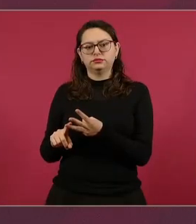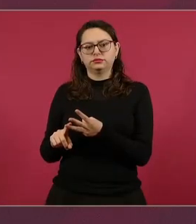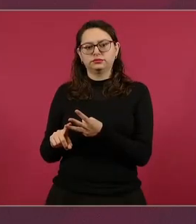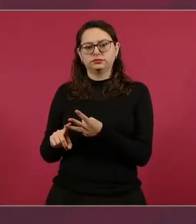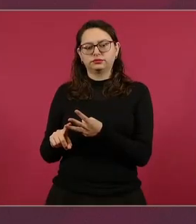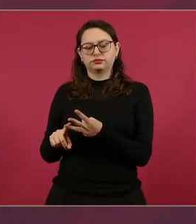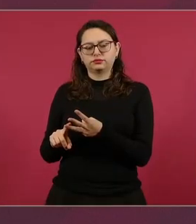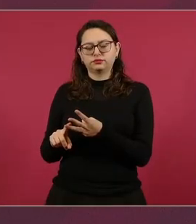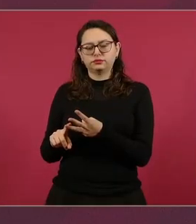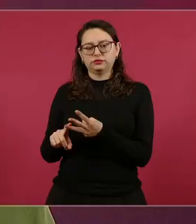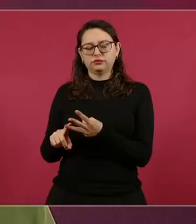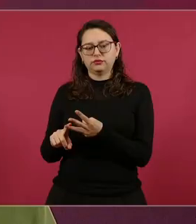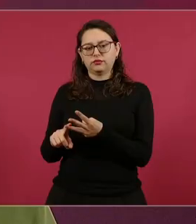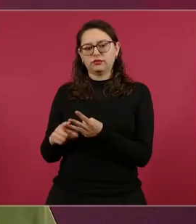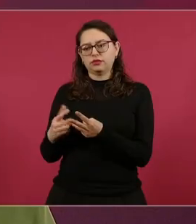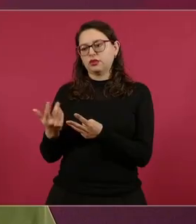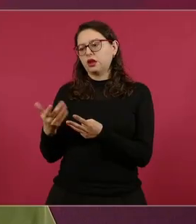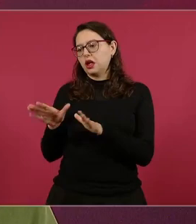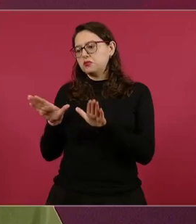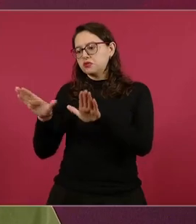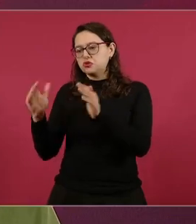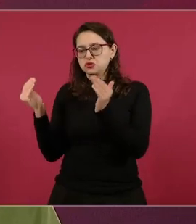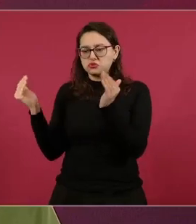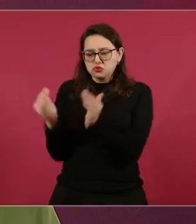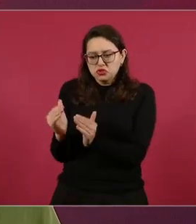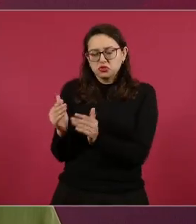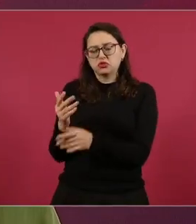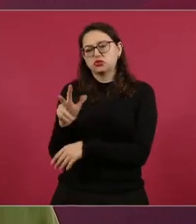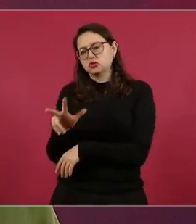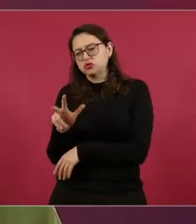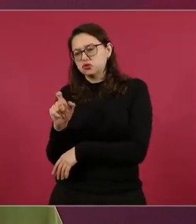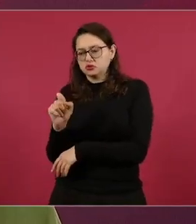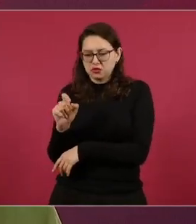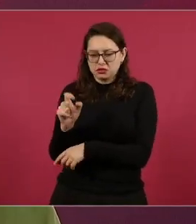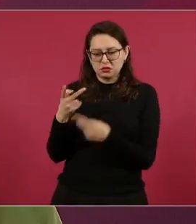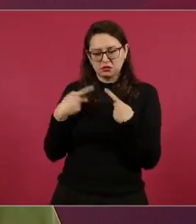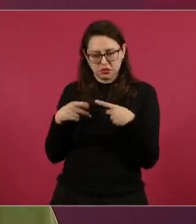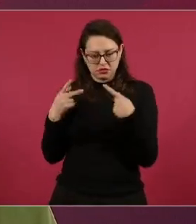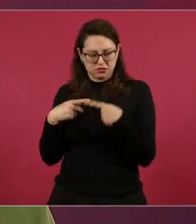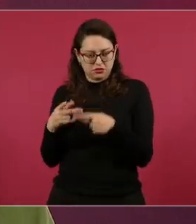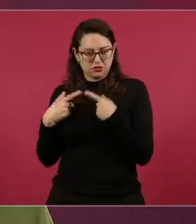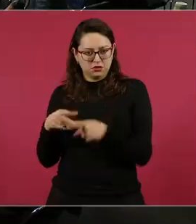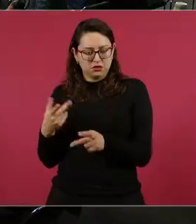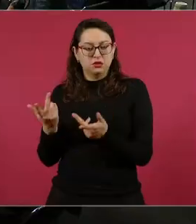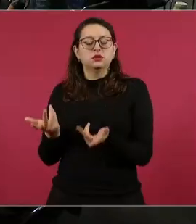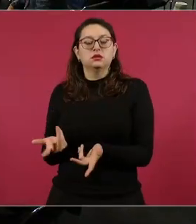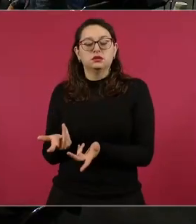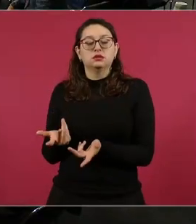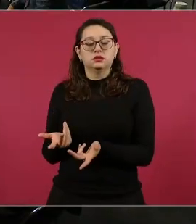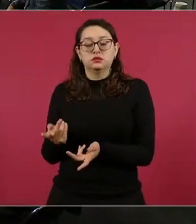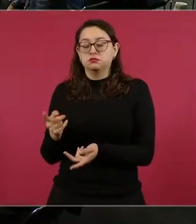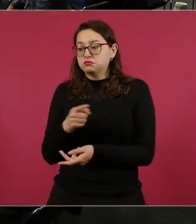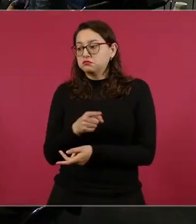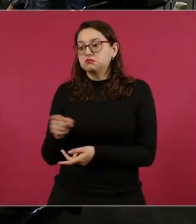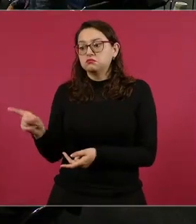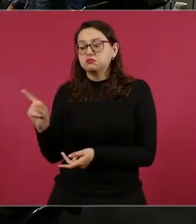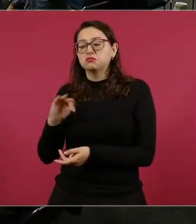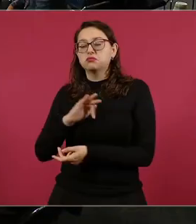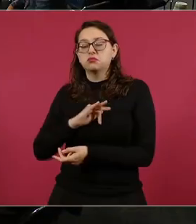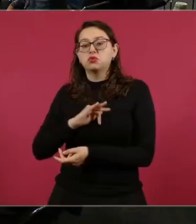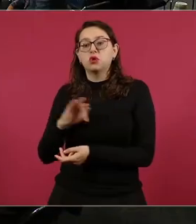con menores capacidades, 18, 20 personas, que bueno, no todos tienen la capacidad